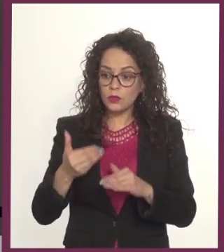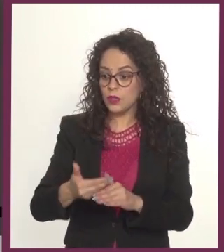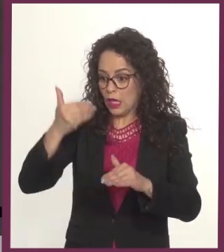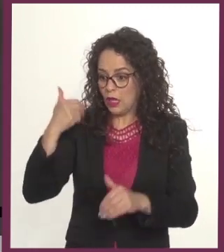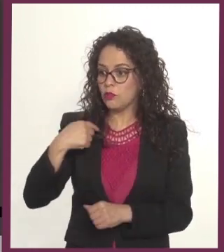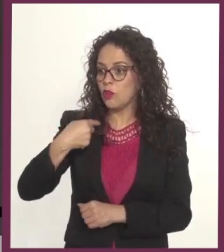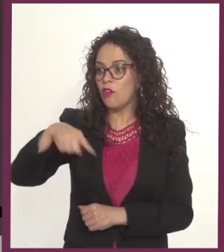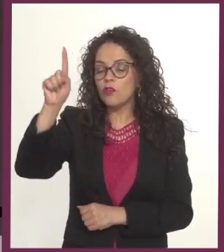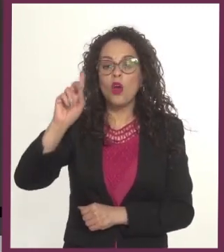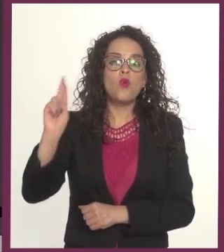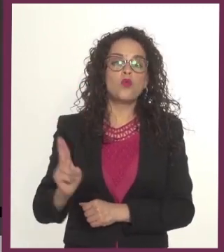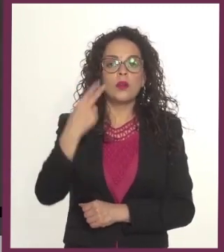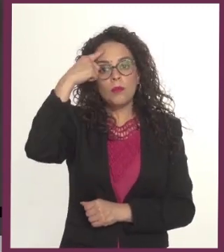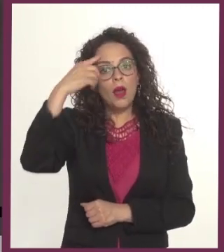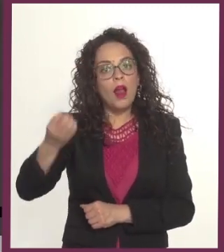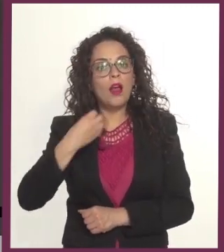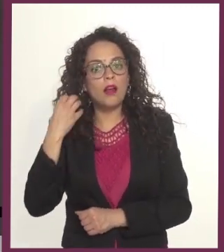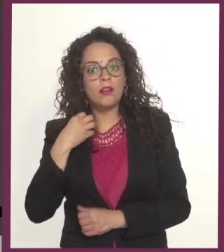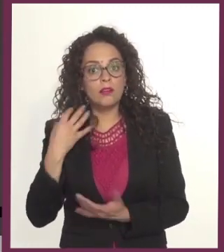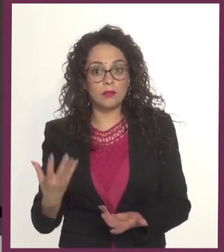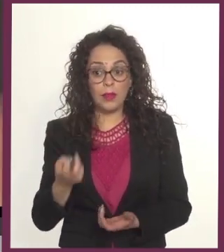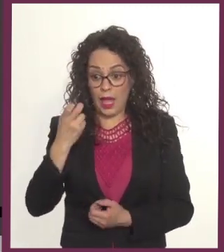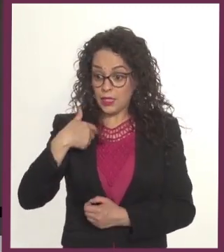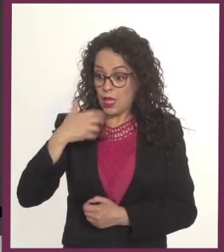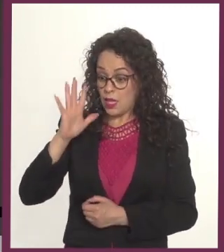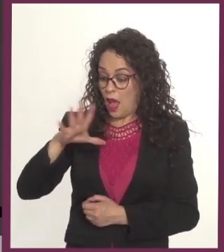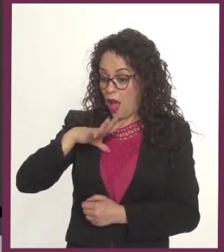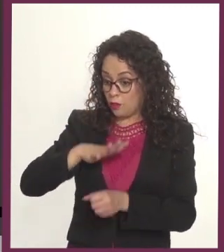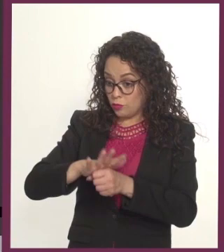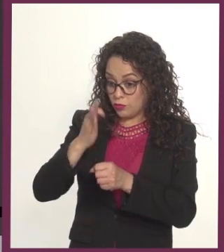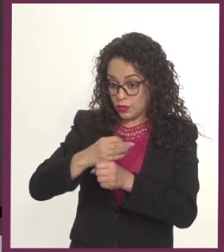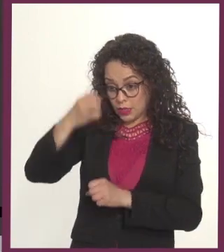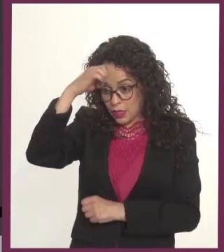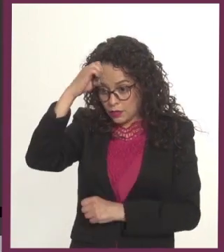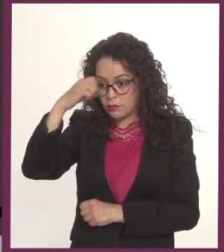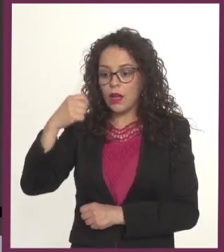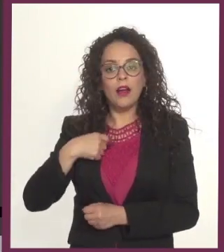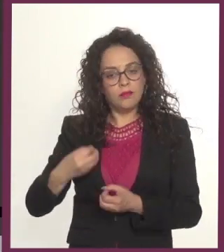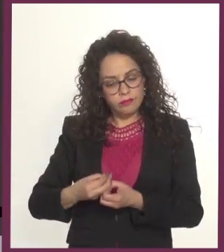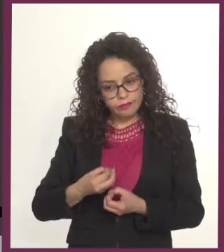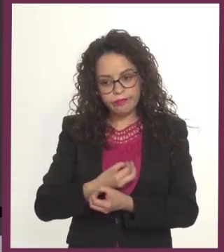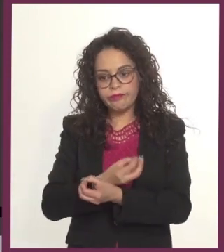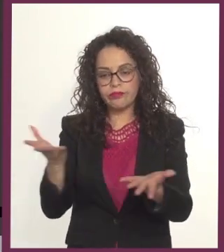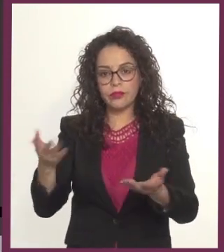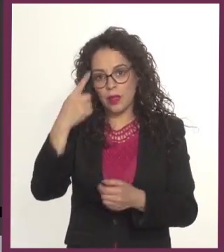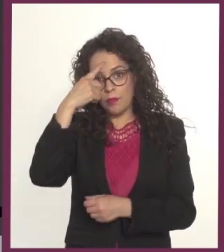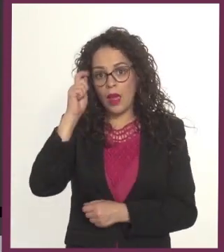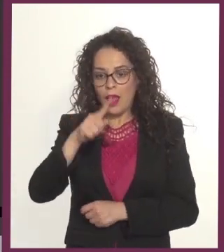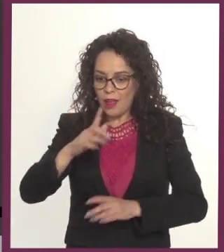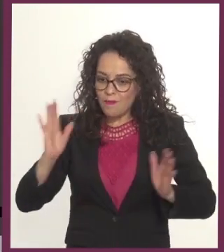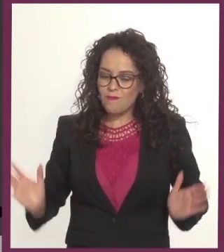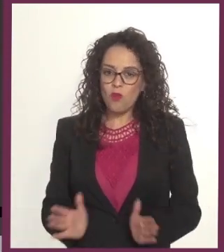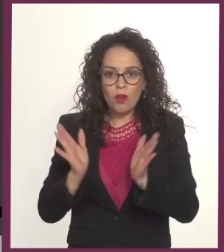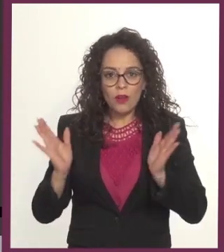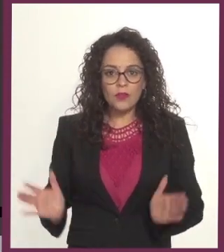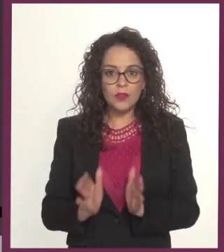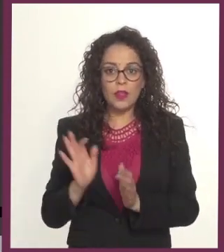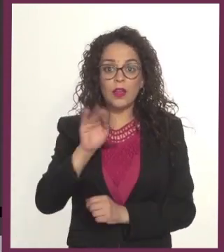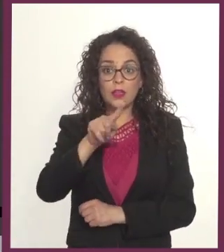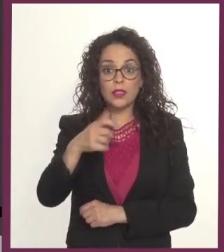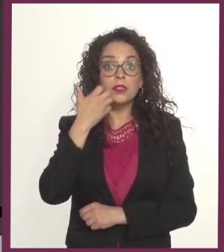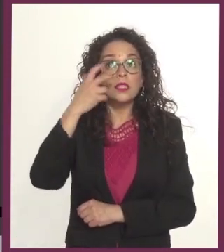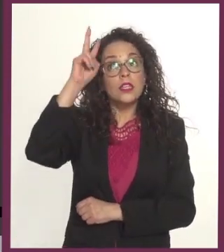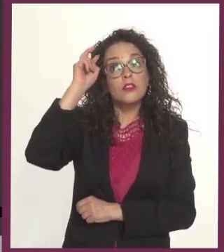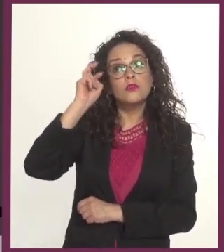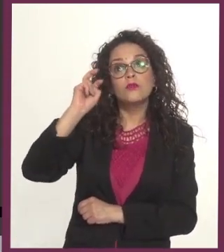un día después voy a una universidad a hacer una conferencia. Entonces se trata de transmitir el conocimiento, crear curiosidad, inspirar a los jóvenes y